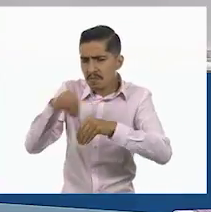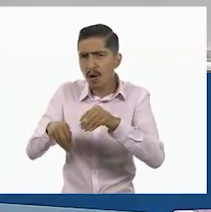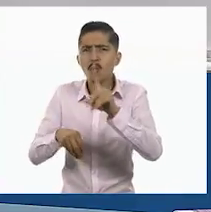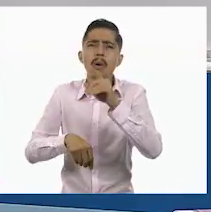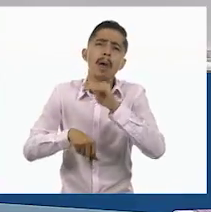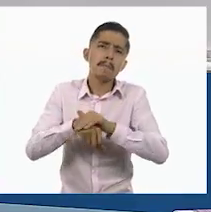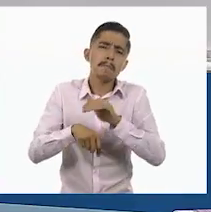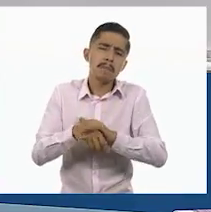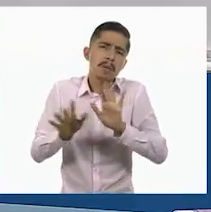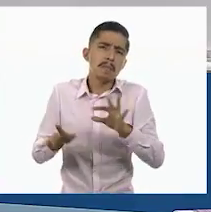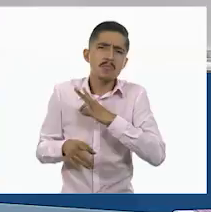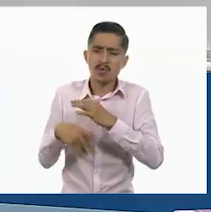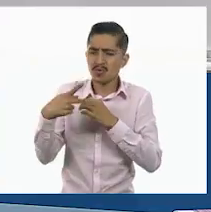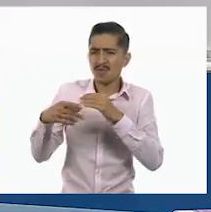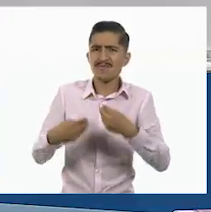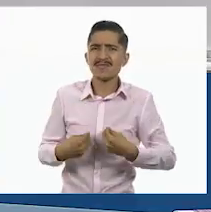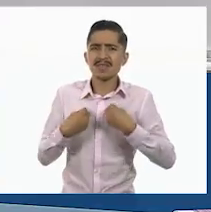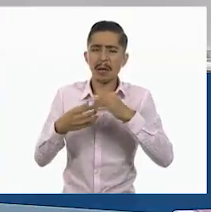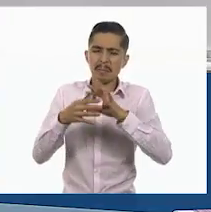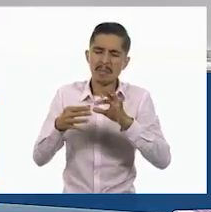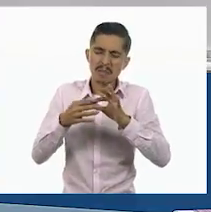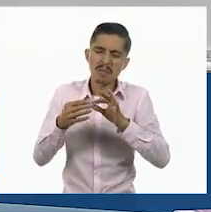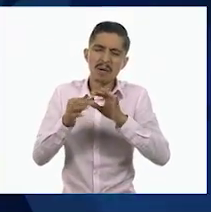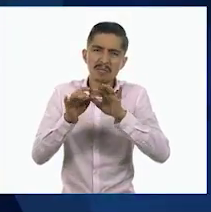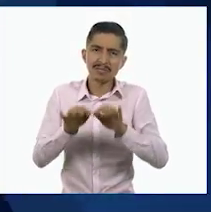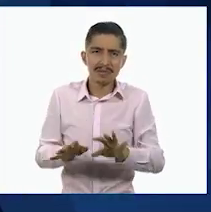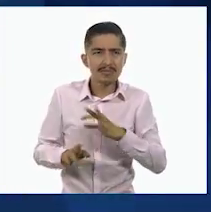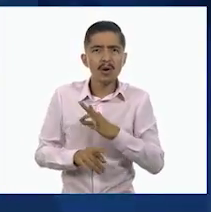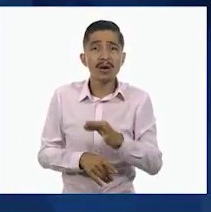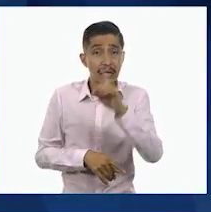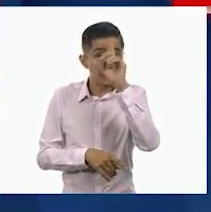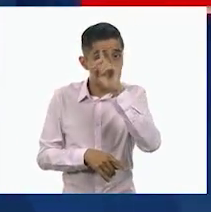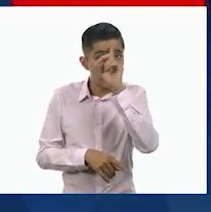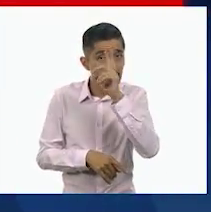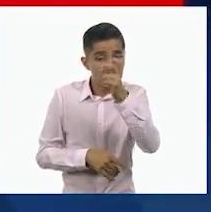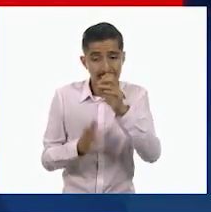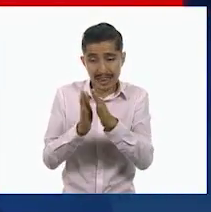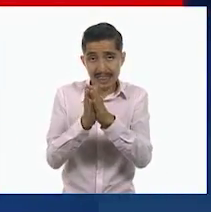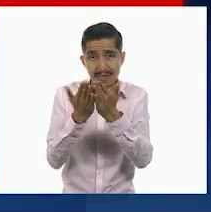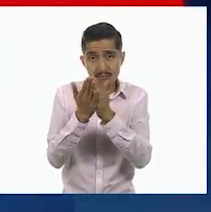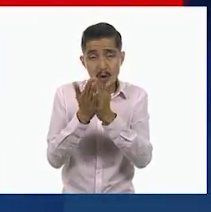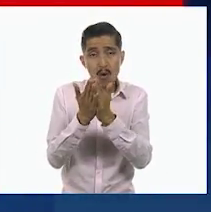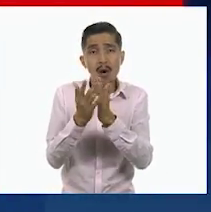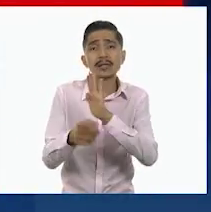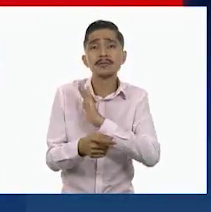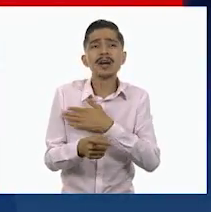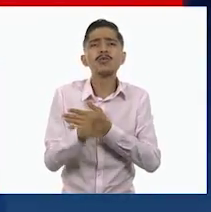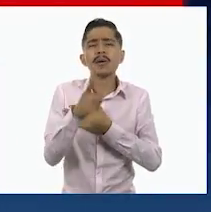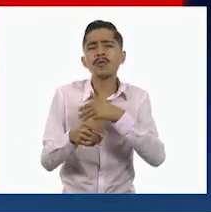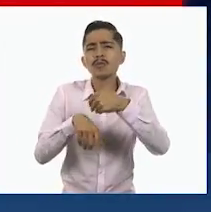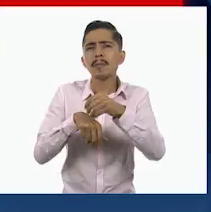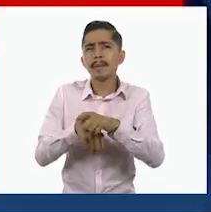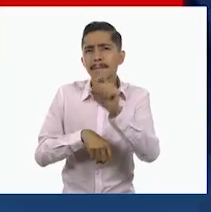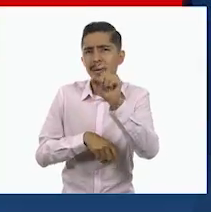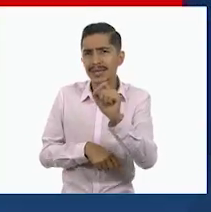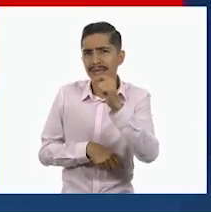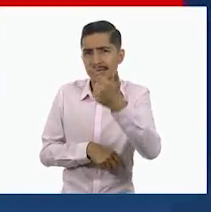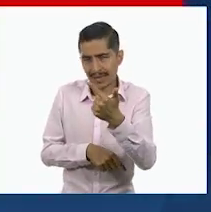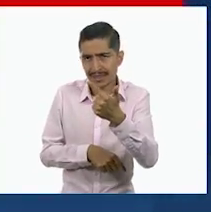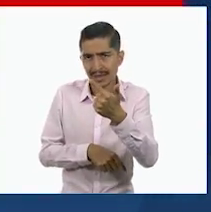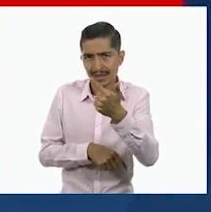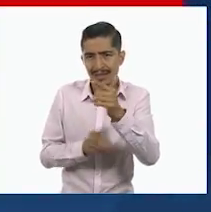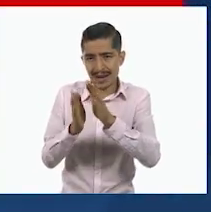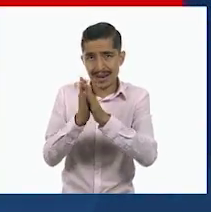amigo. Y para ello vamos a seguir unos consejos de tu libro de texto Muy bien, en la página 27.